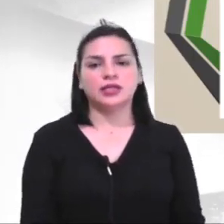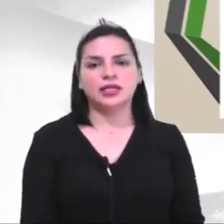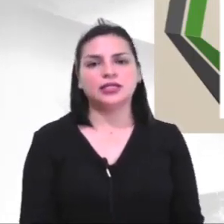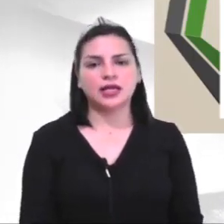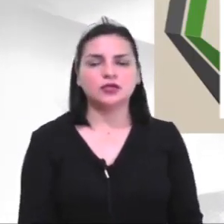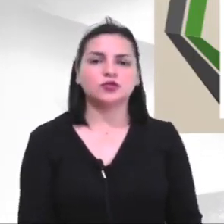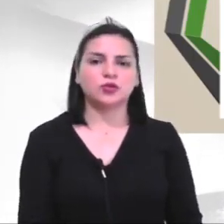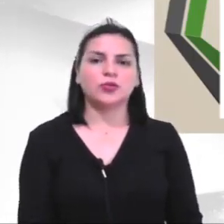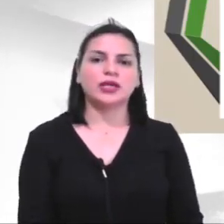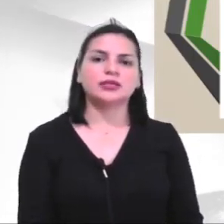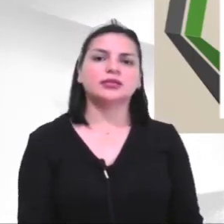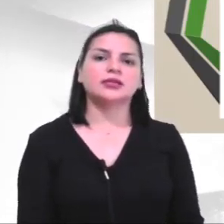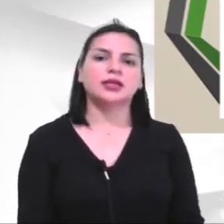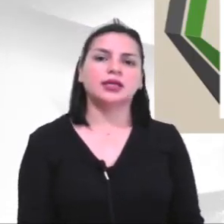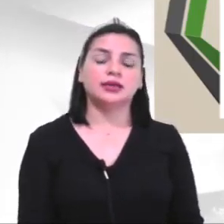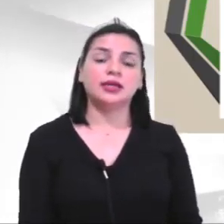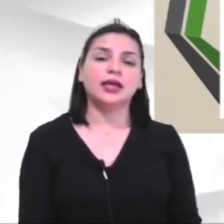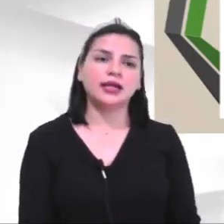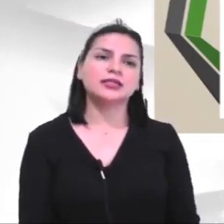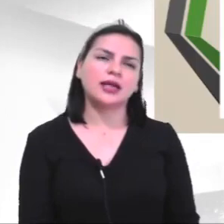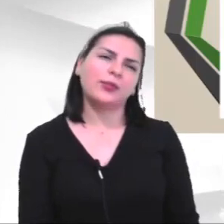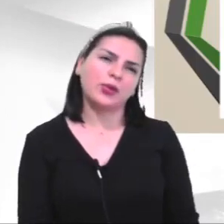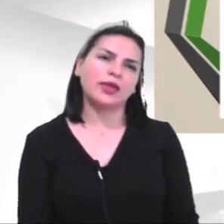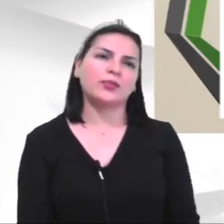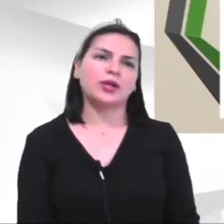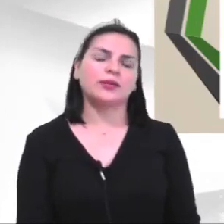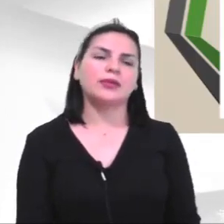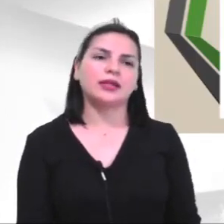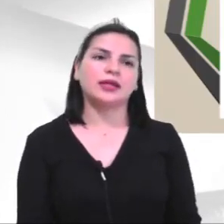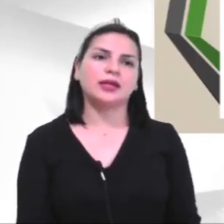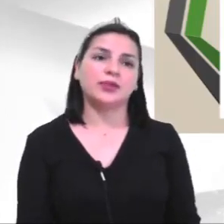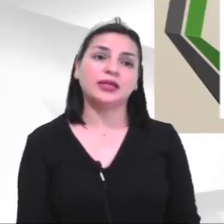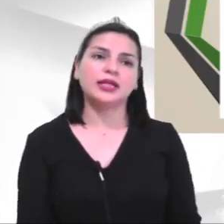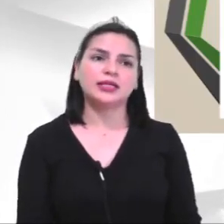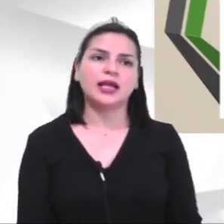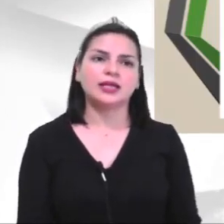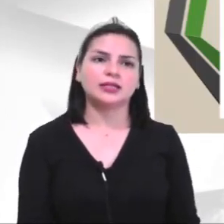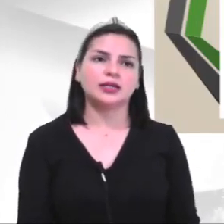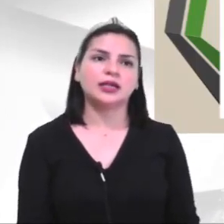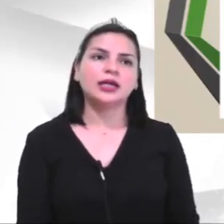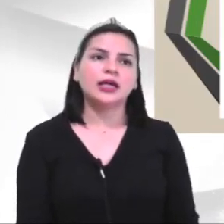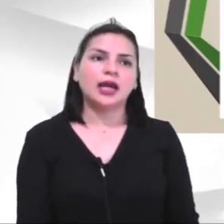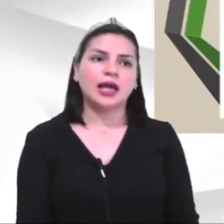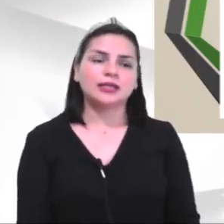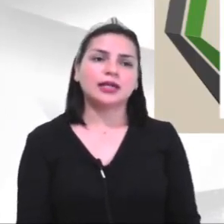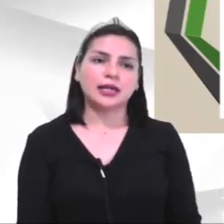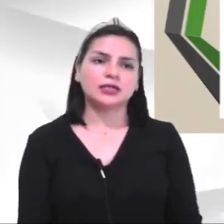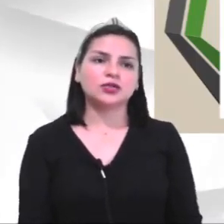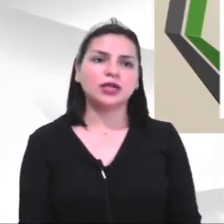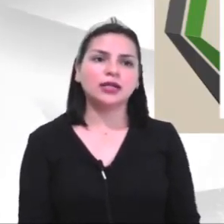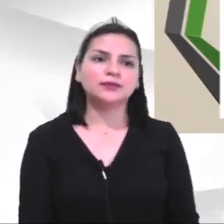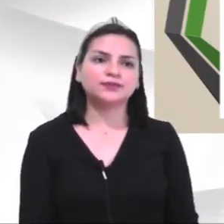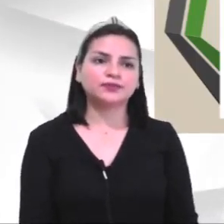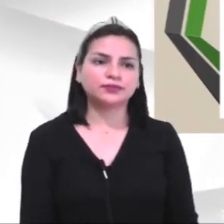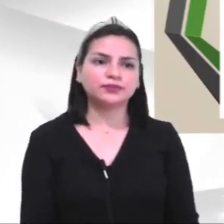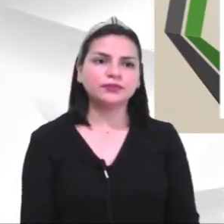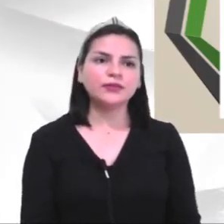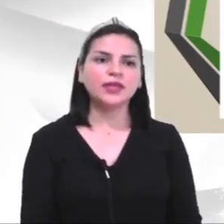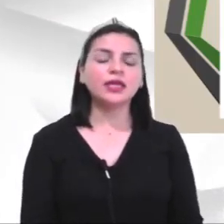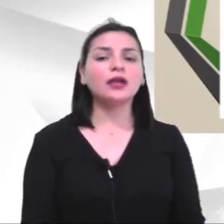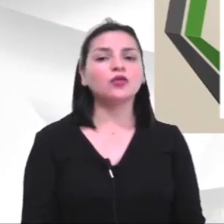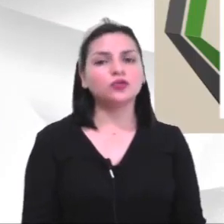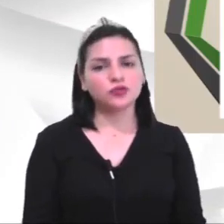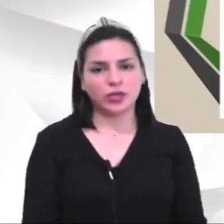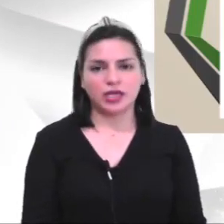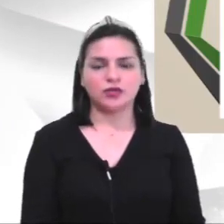los que tienen ya sus propias tierras ya pueden pertenecer a esta clase social.